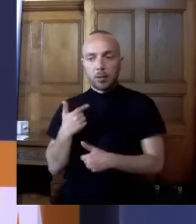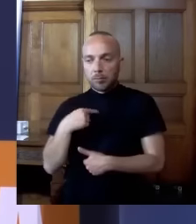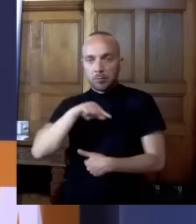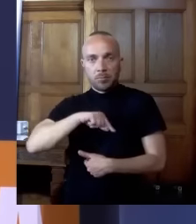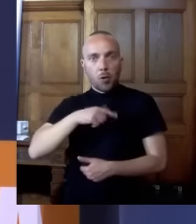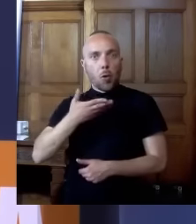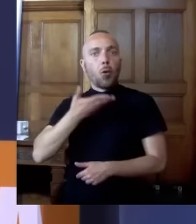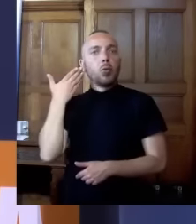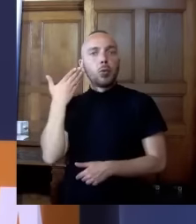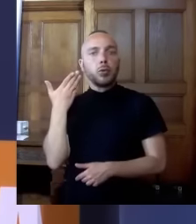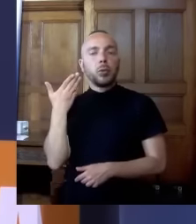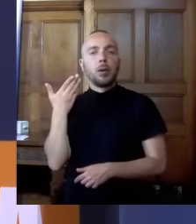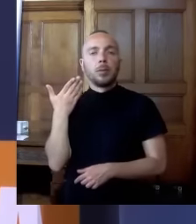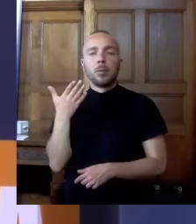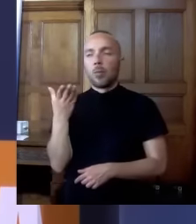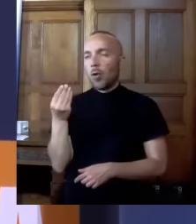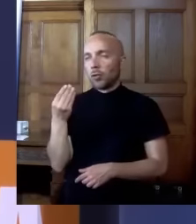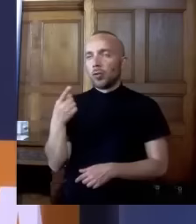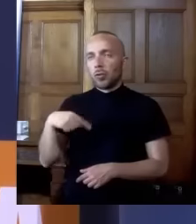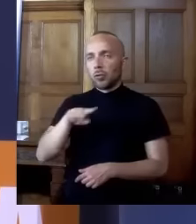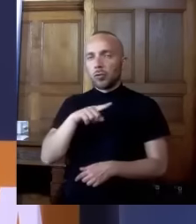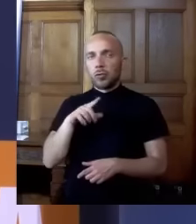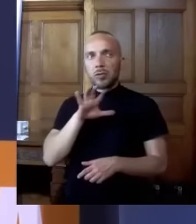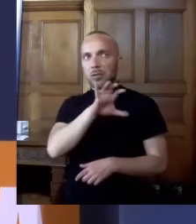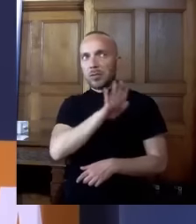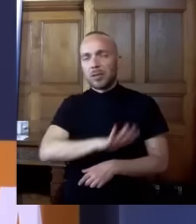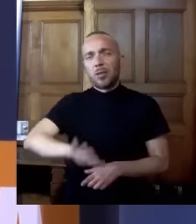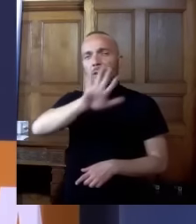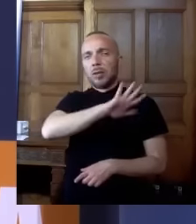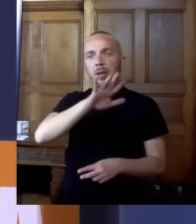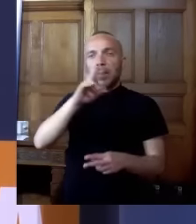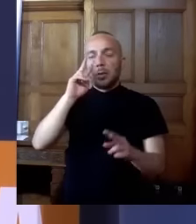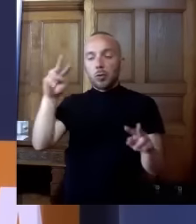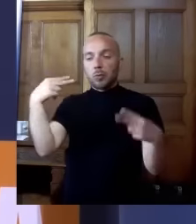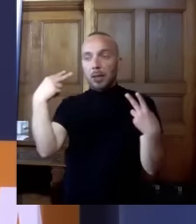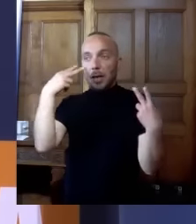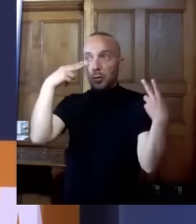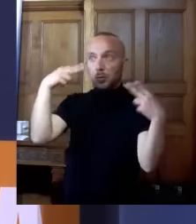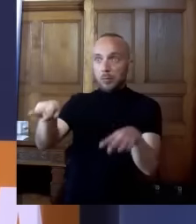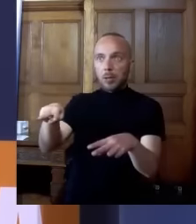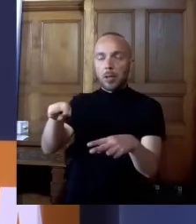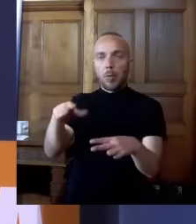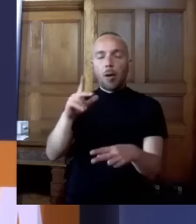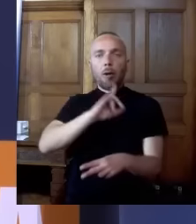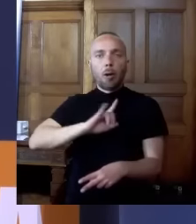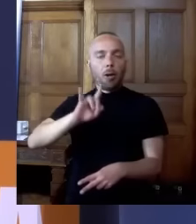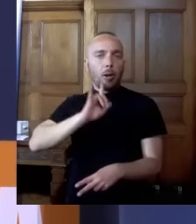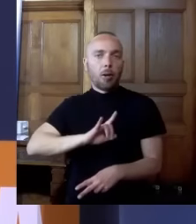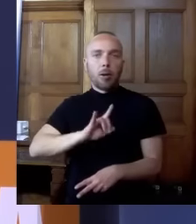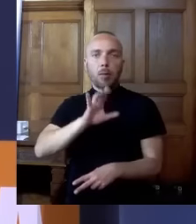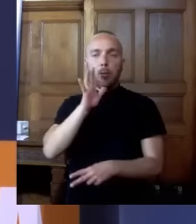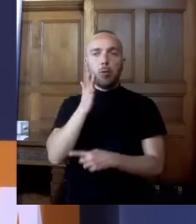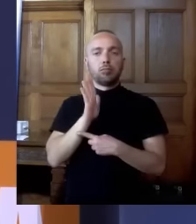muy orgullosa y muchos en el conjunto del estado os miran nos miran con mucha admiración por lo que